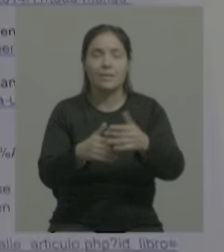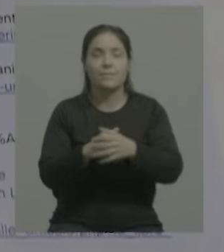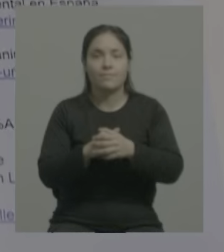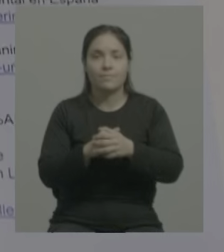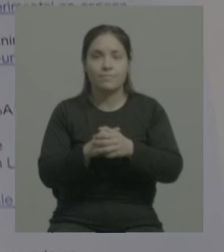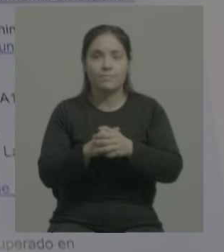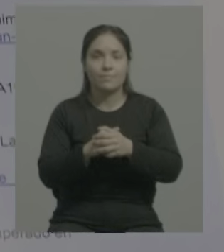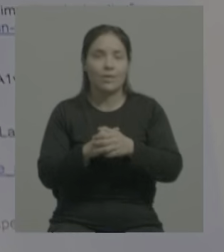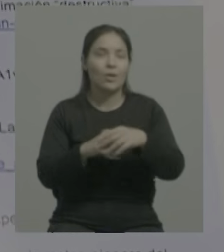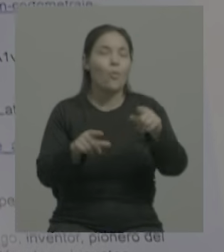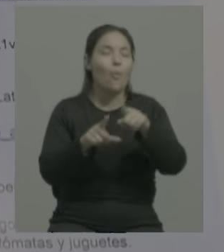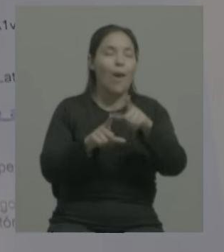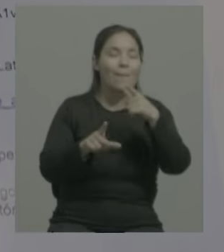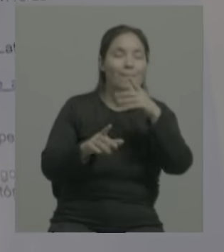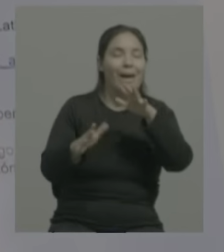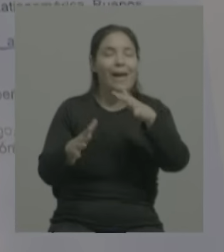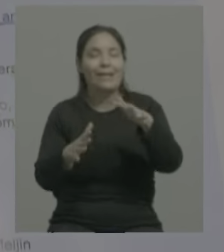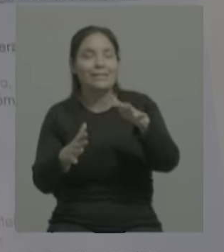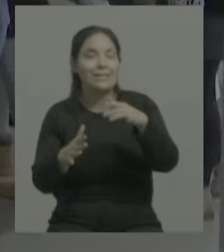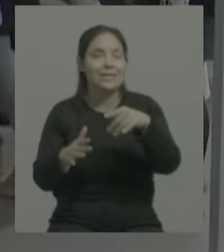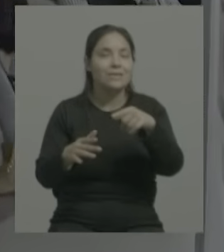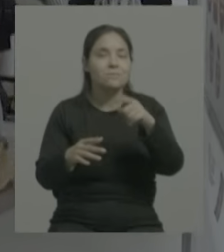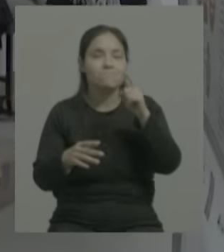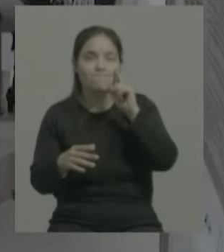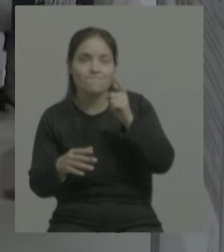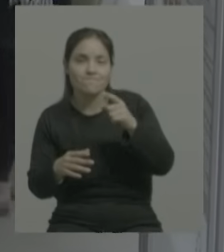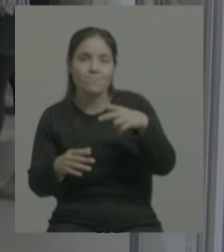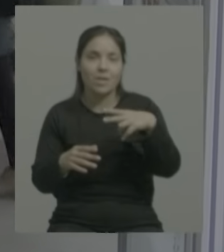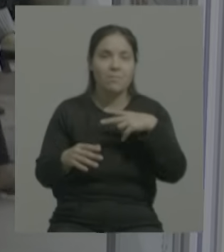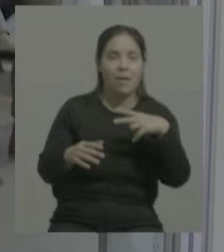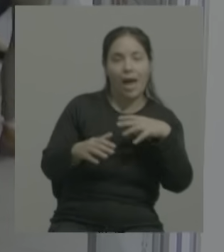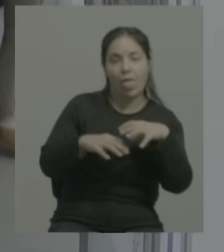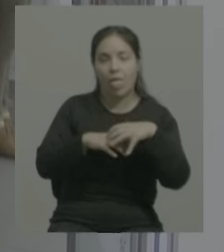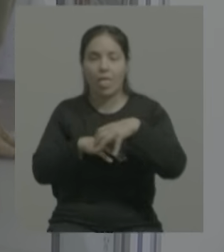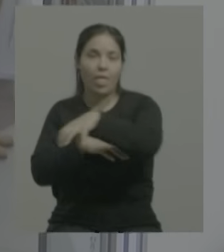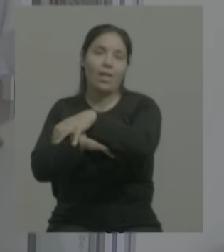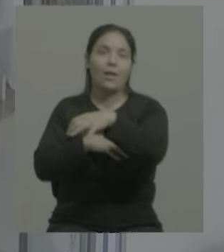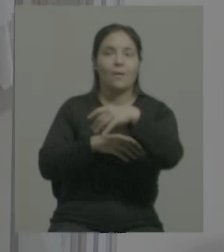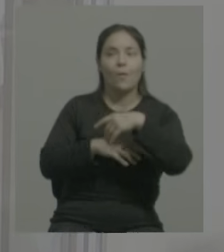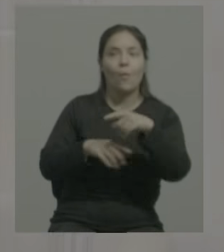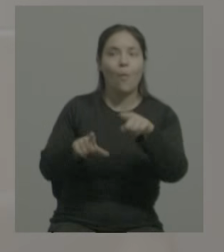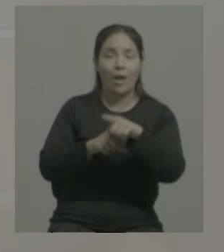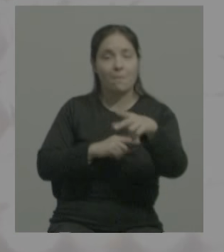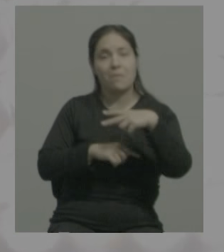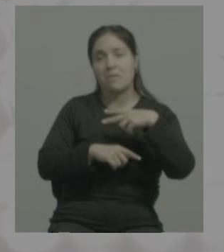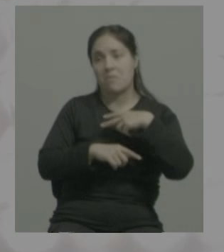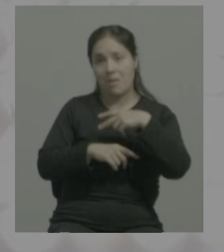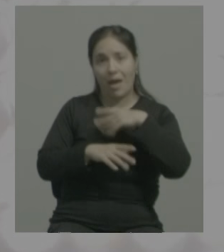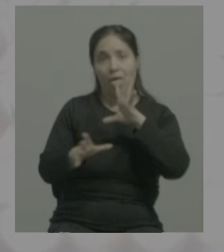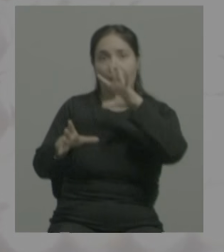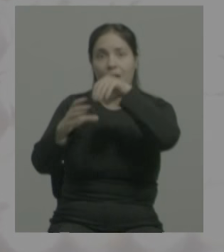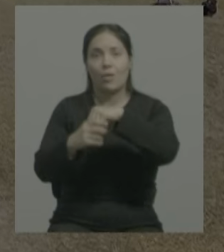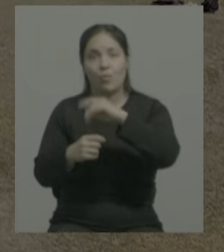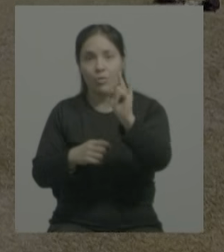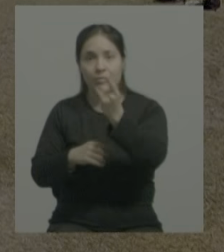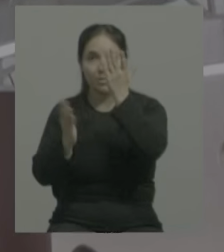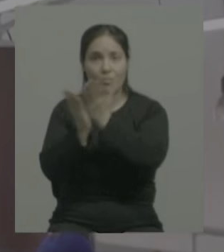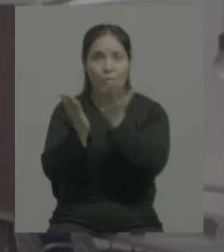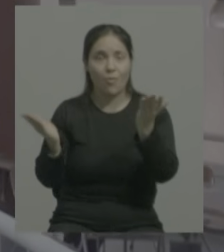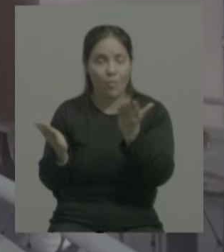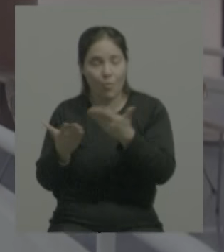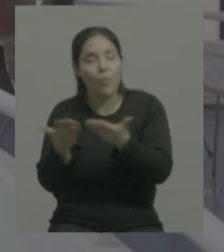de privatización, de mercantilización de la educación, porque empiezan a ingresar lógicas privadas a las universidades públicas, ¿no?